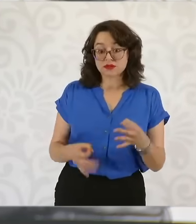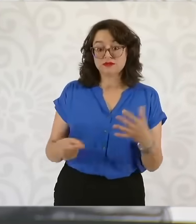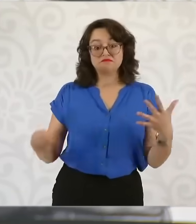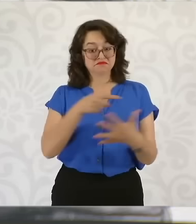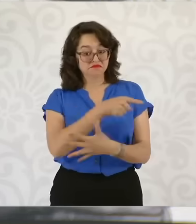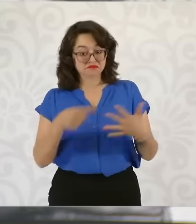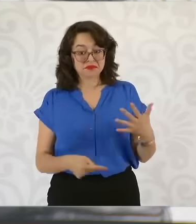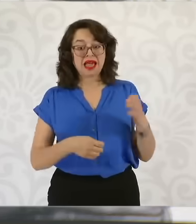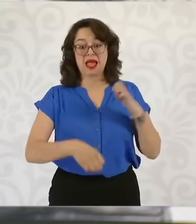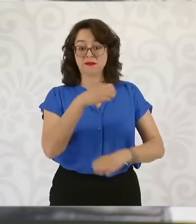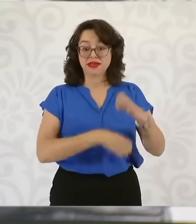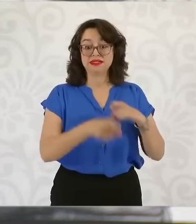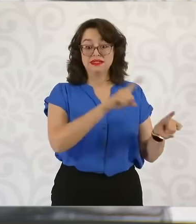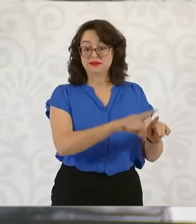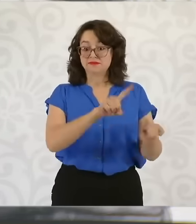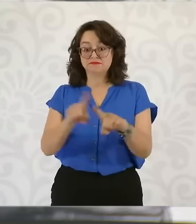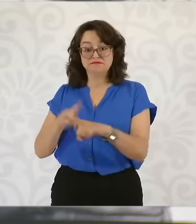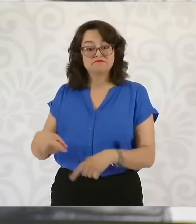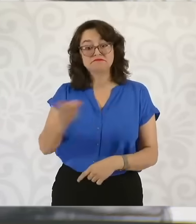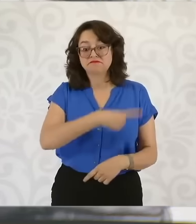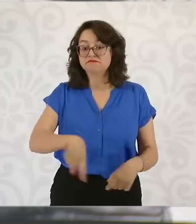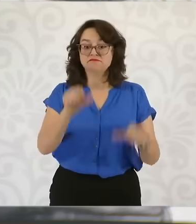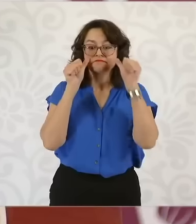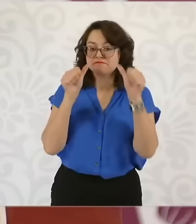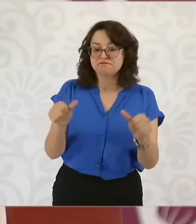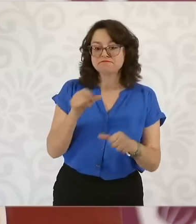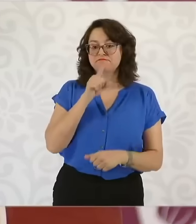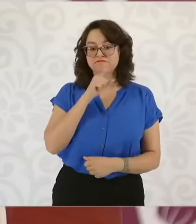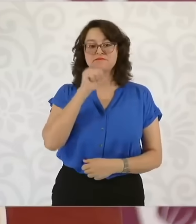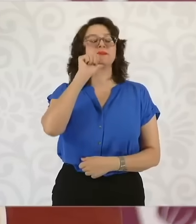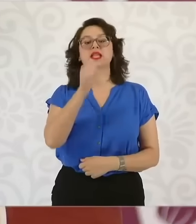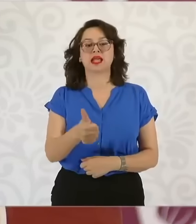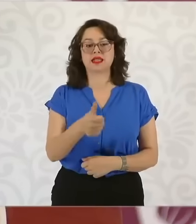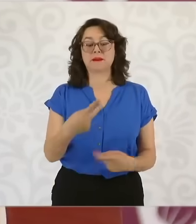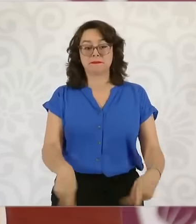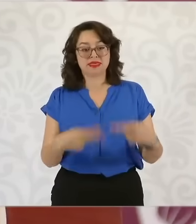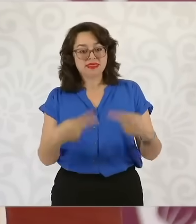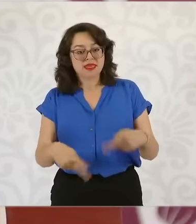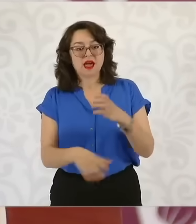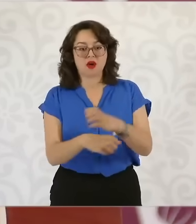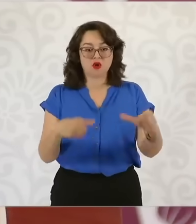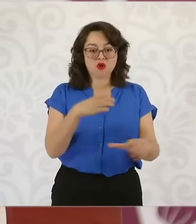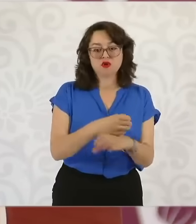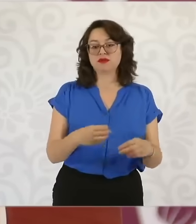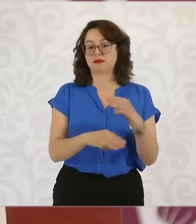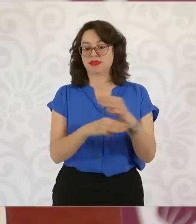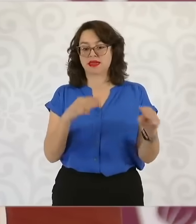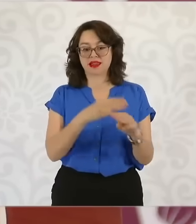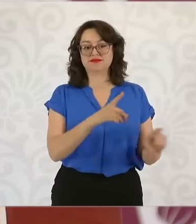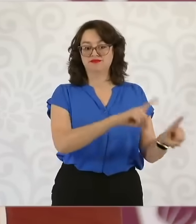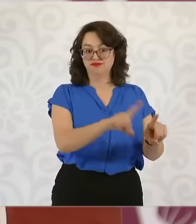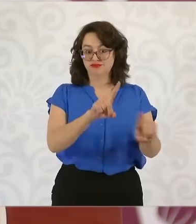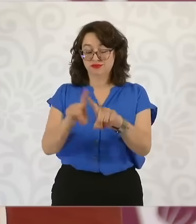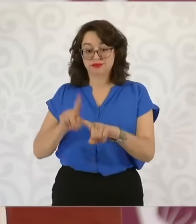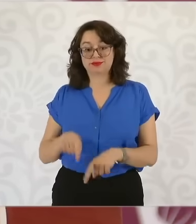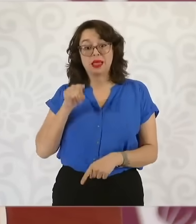seguridad que daban asesoría y vendían equipos después de que salió de la